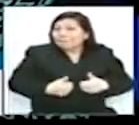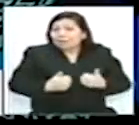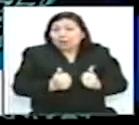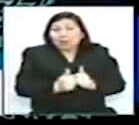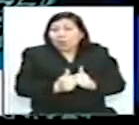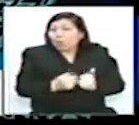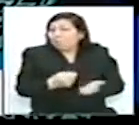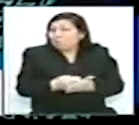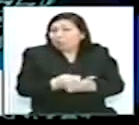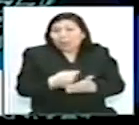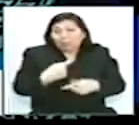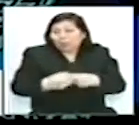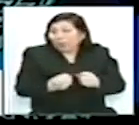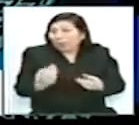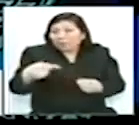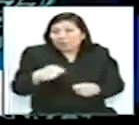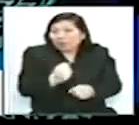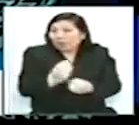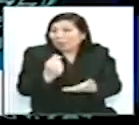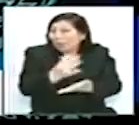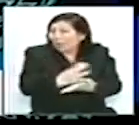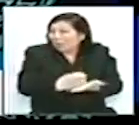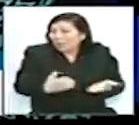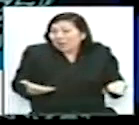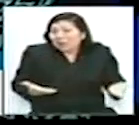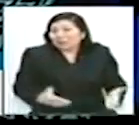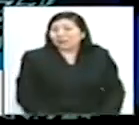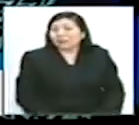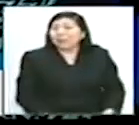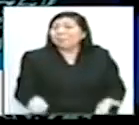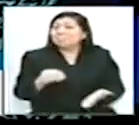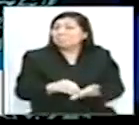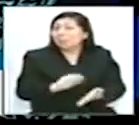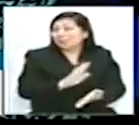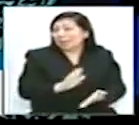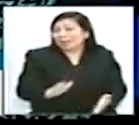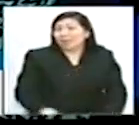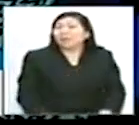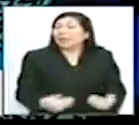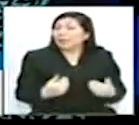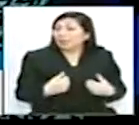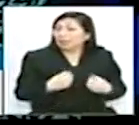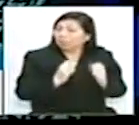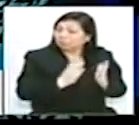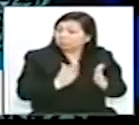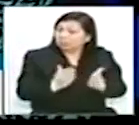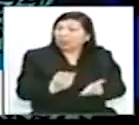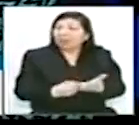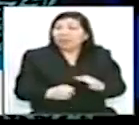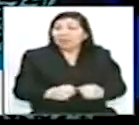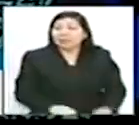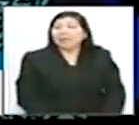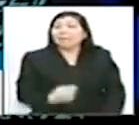con un sueldo diario, si no vienen se les descuenta. Adicionalmente a ello, nosotros tenemos que tomar una serie de